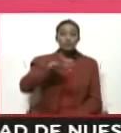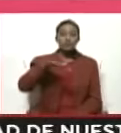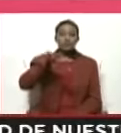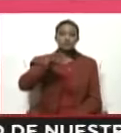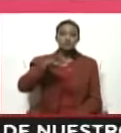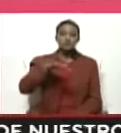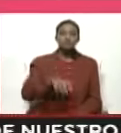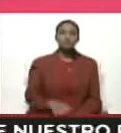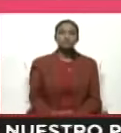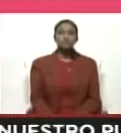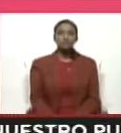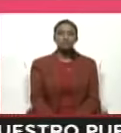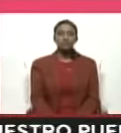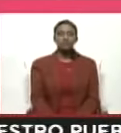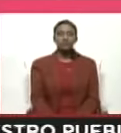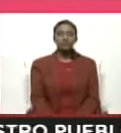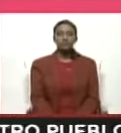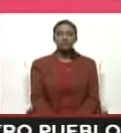nivel organizativo.